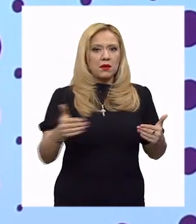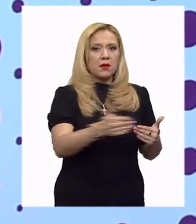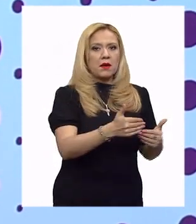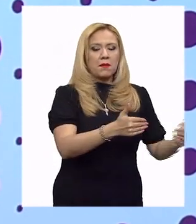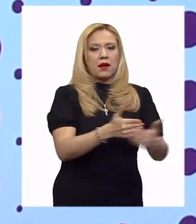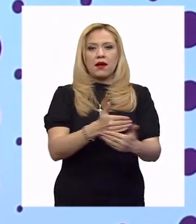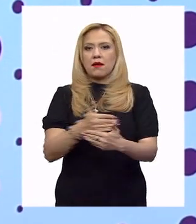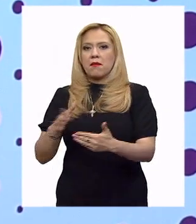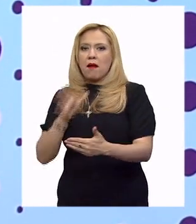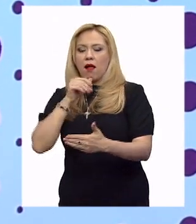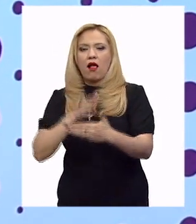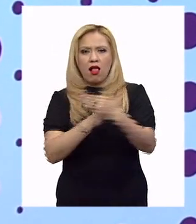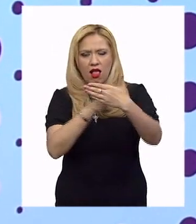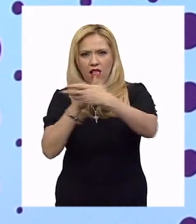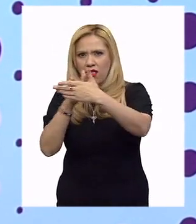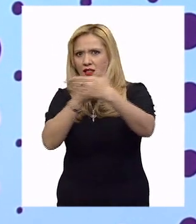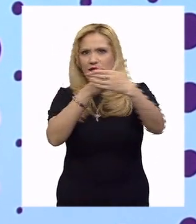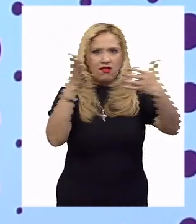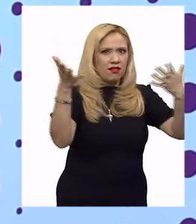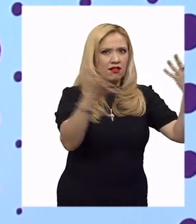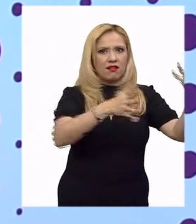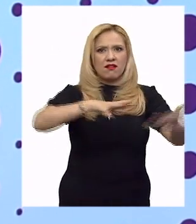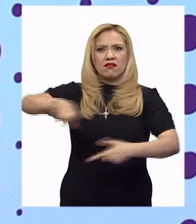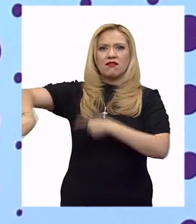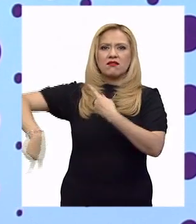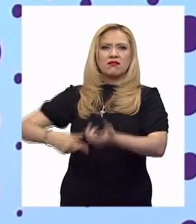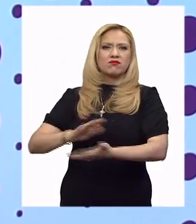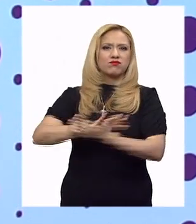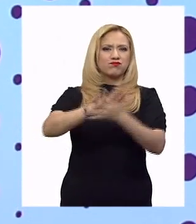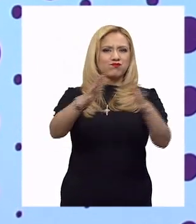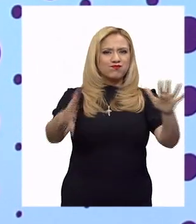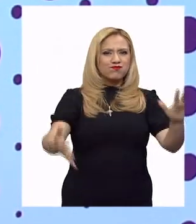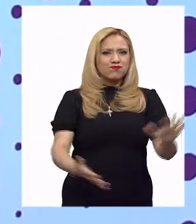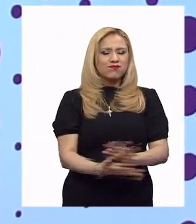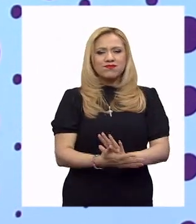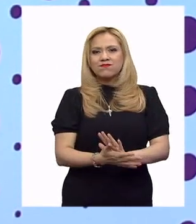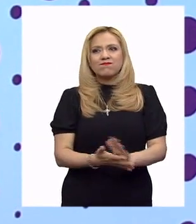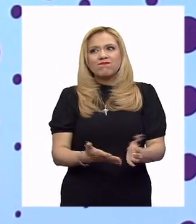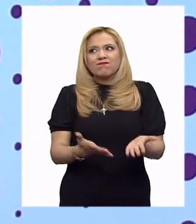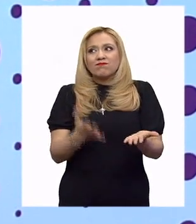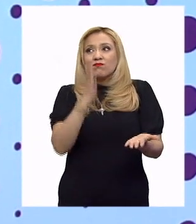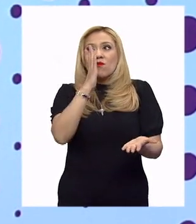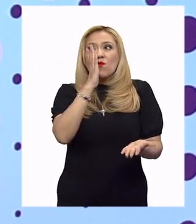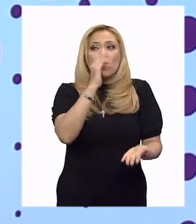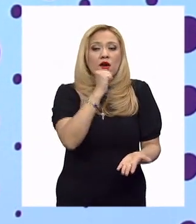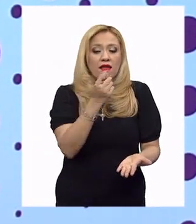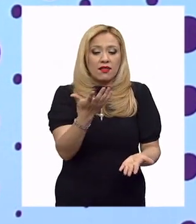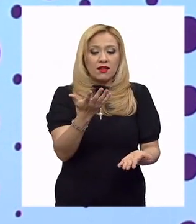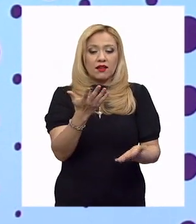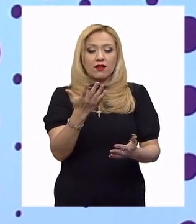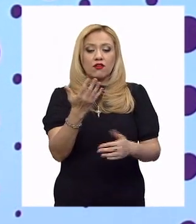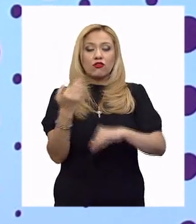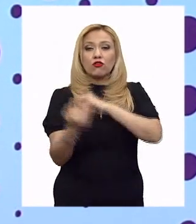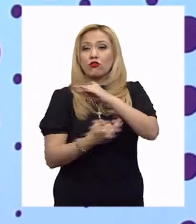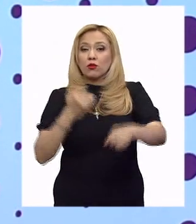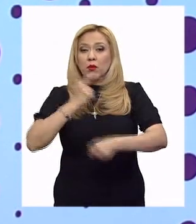tienen criminalidad y que están involucradas. Entonces el Estado no tiene toda la capacidad para poder